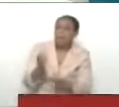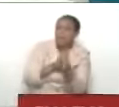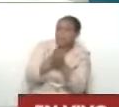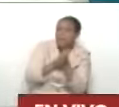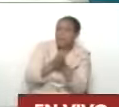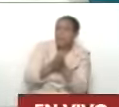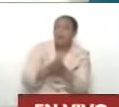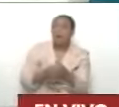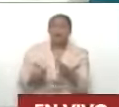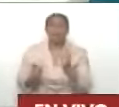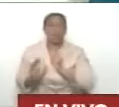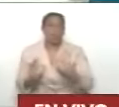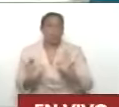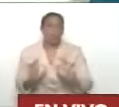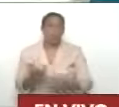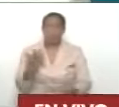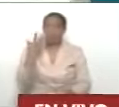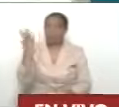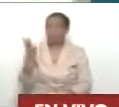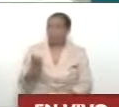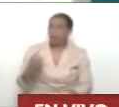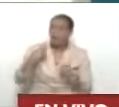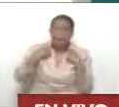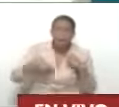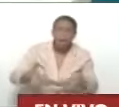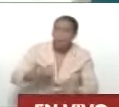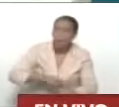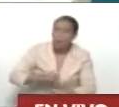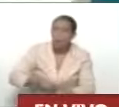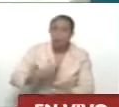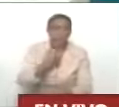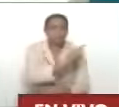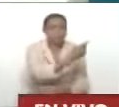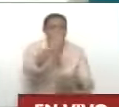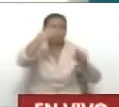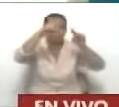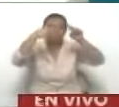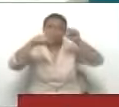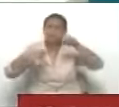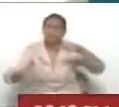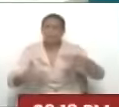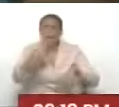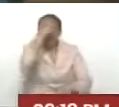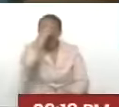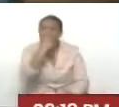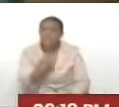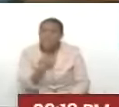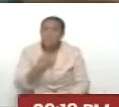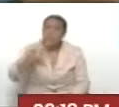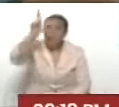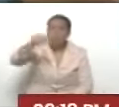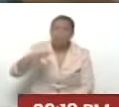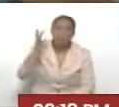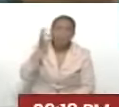emprendimiento y decir, no, yo no me quita tiempo, porque es mostrar la mujer también en su